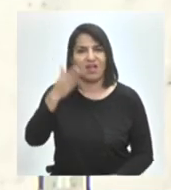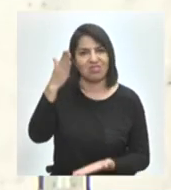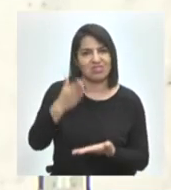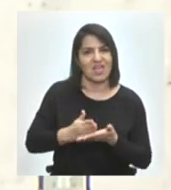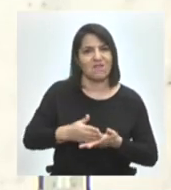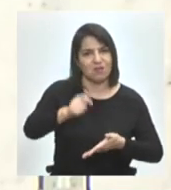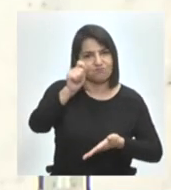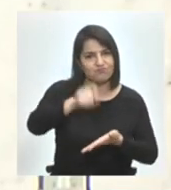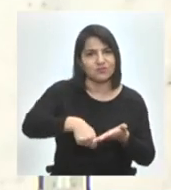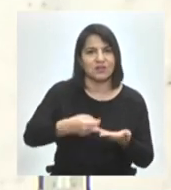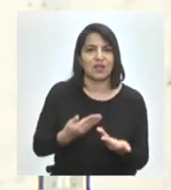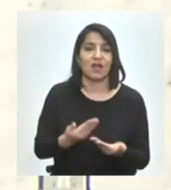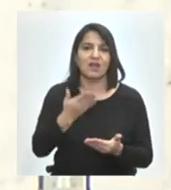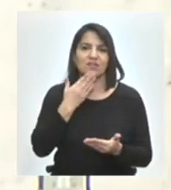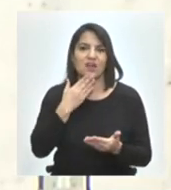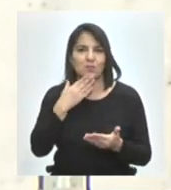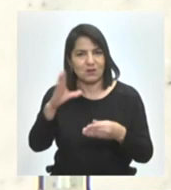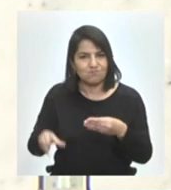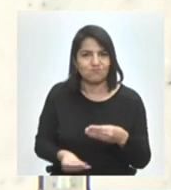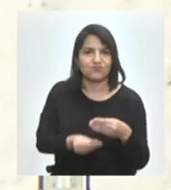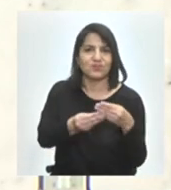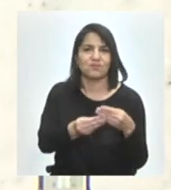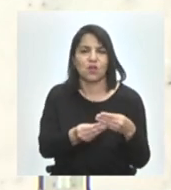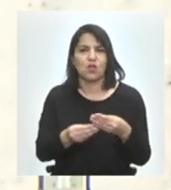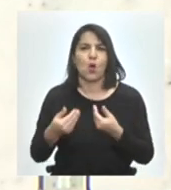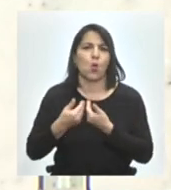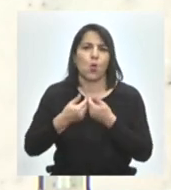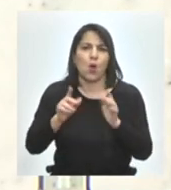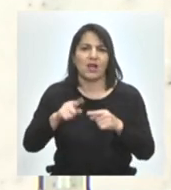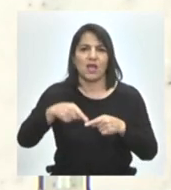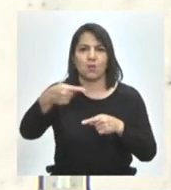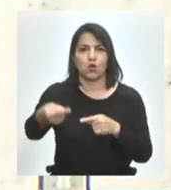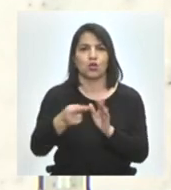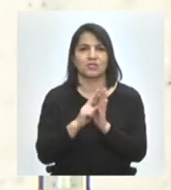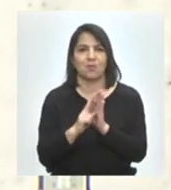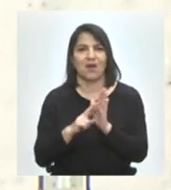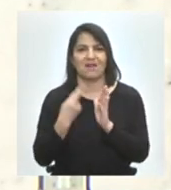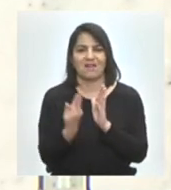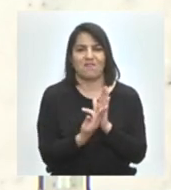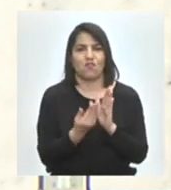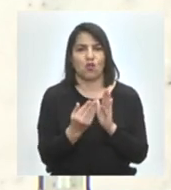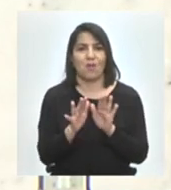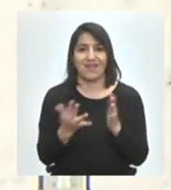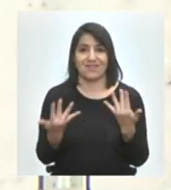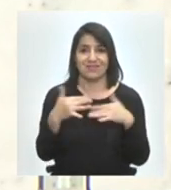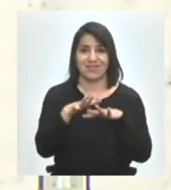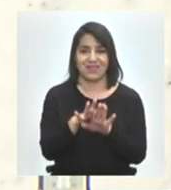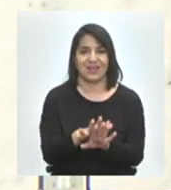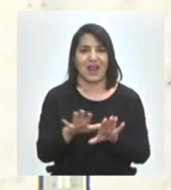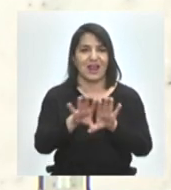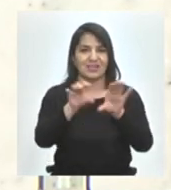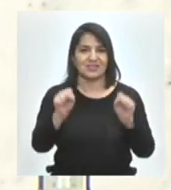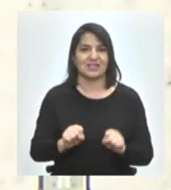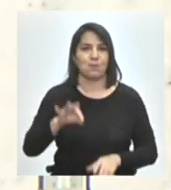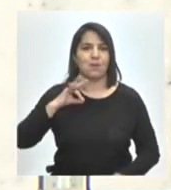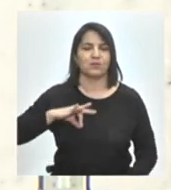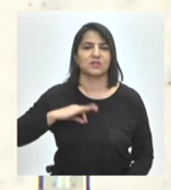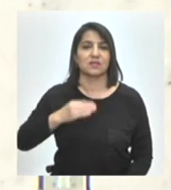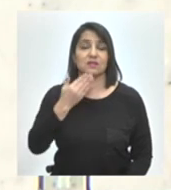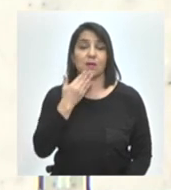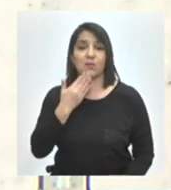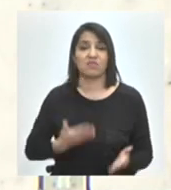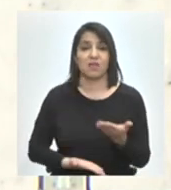reconocido y también reforzado en cualquier próxima reforma integral al sistema de pensiones. También despachamos la